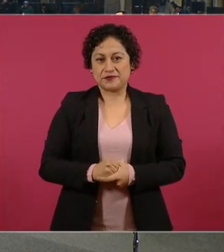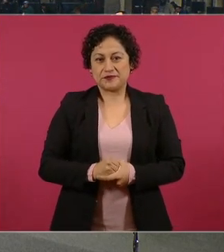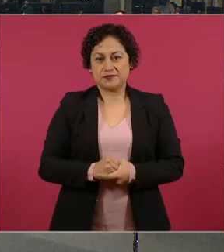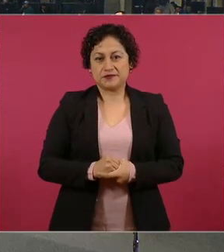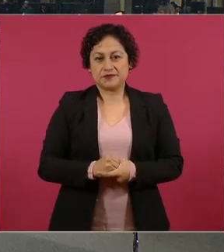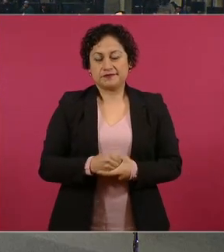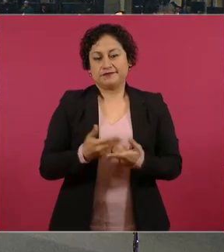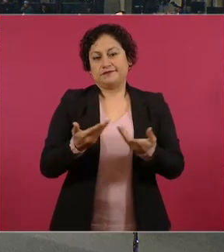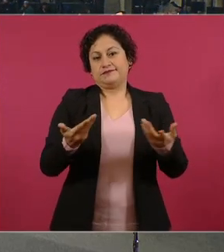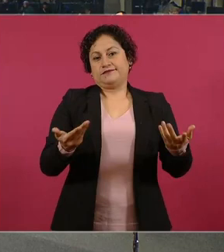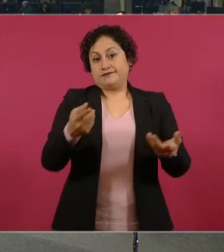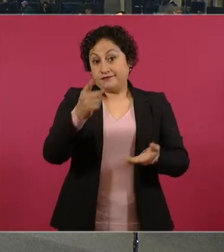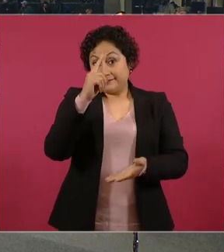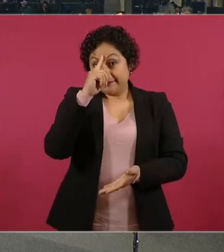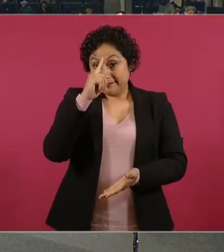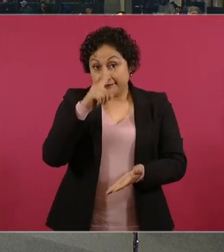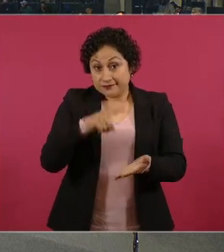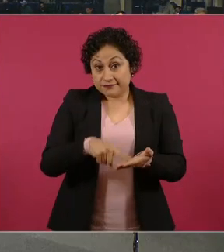Imagínense